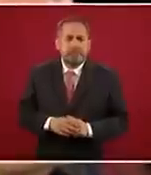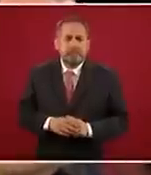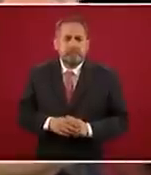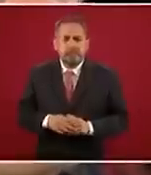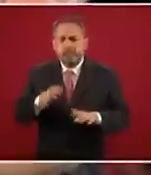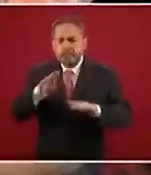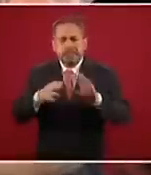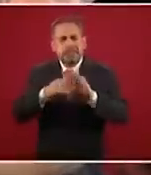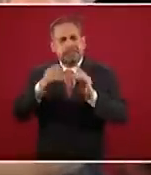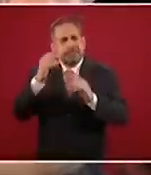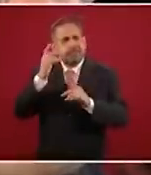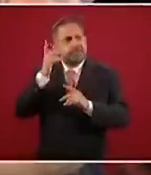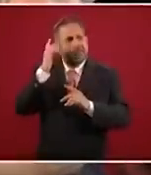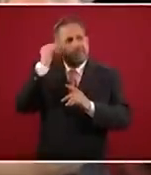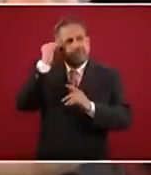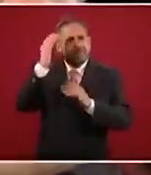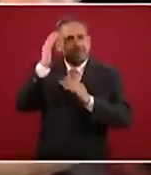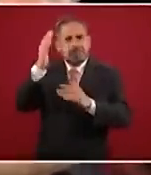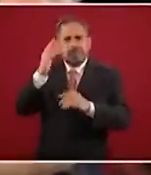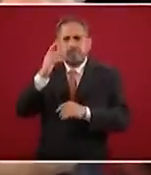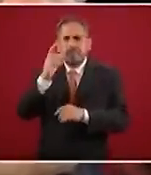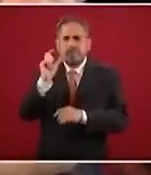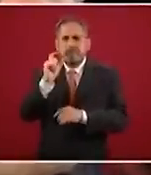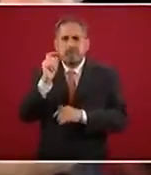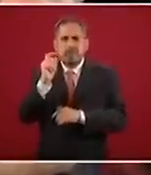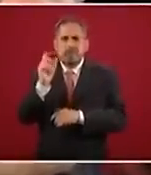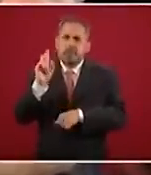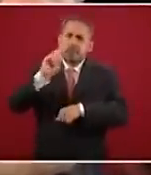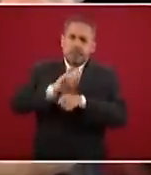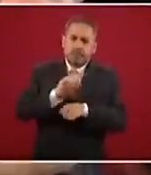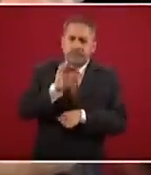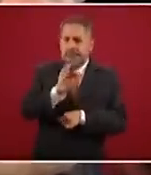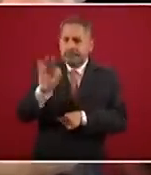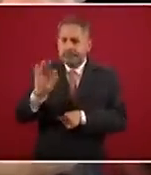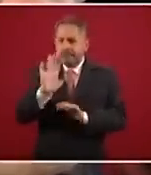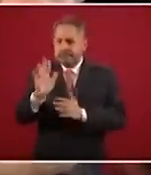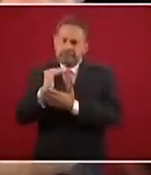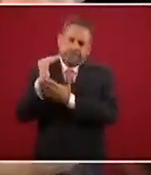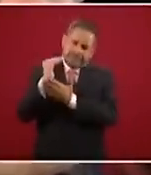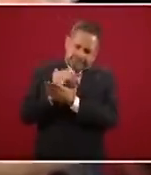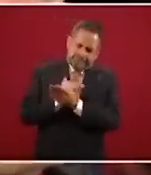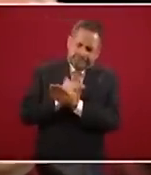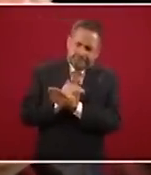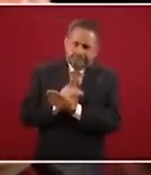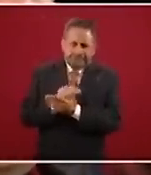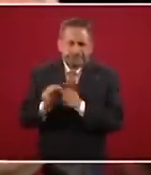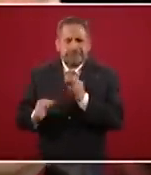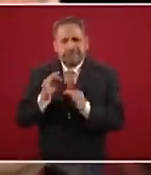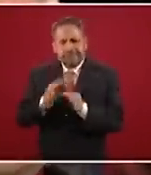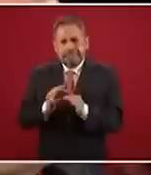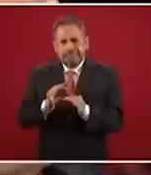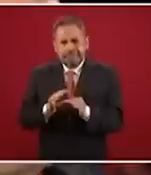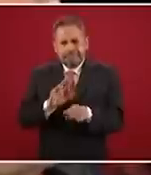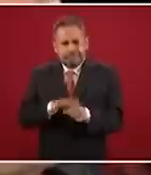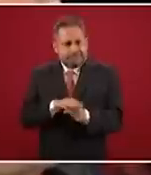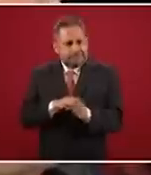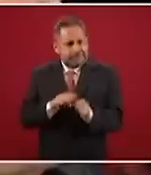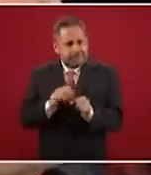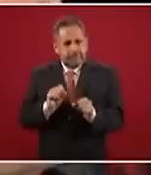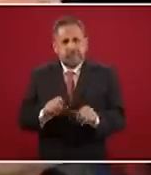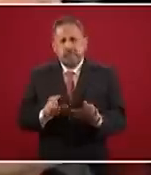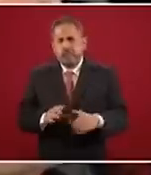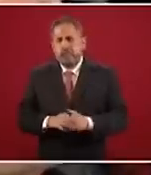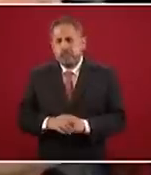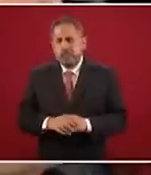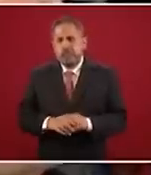alguna expectativa de en cuánto tiempo se podría tener una disminución más consistente en Yo el tema de